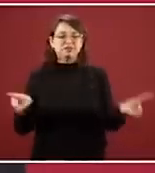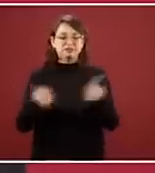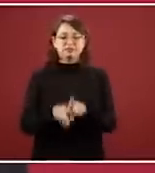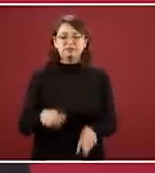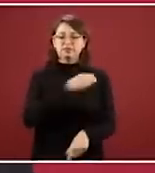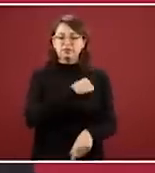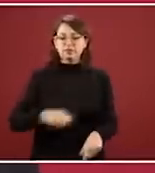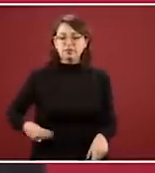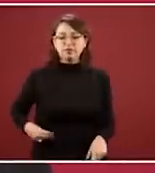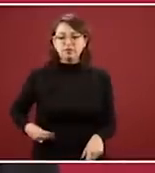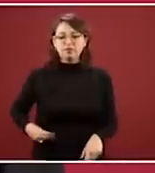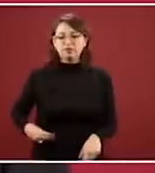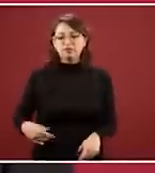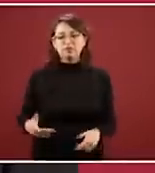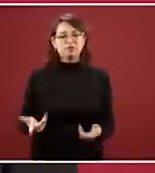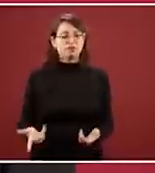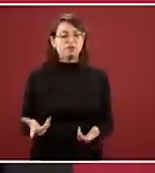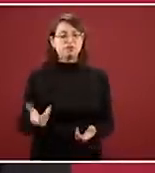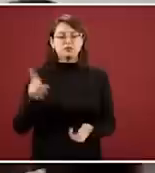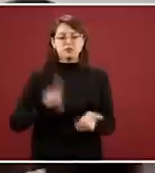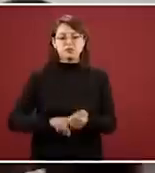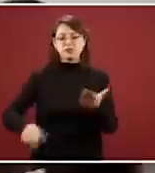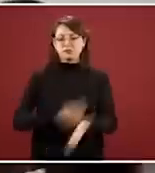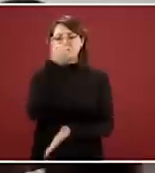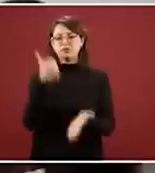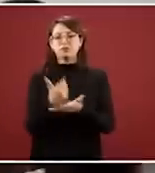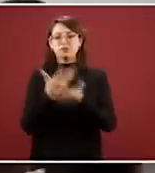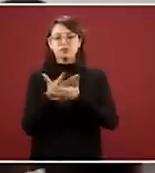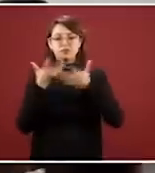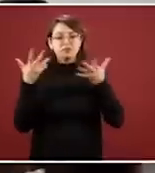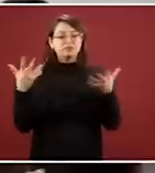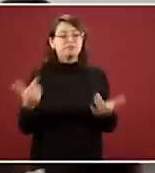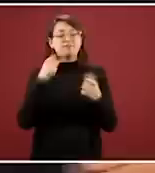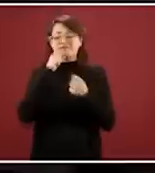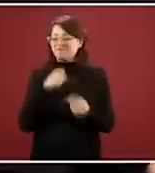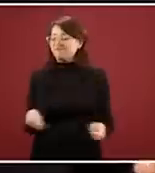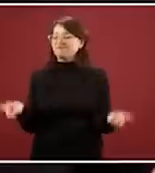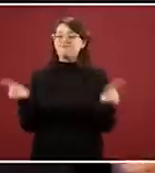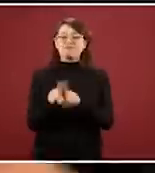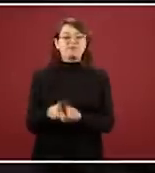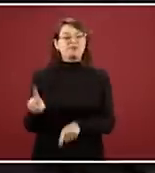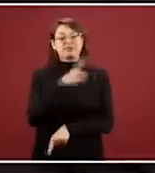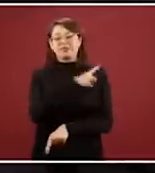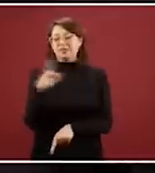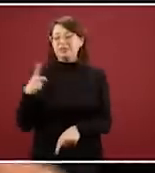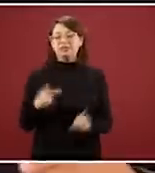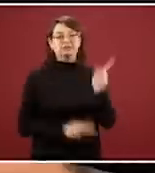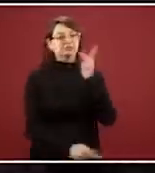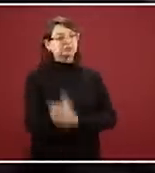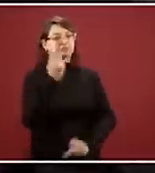de ciudades grandes que están también endeudados, que